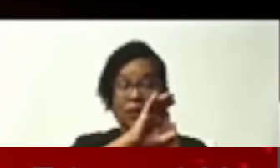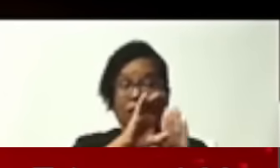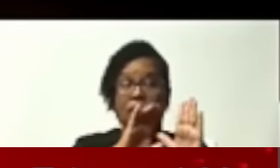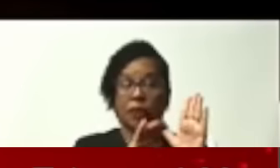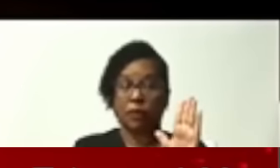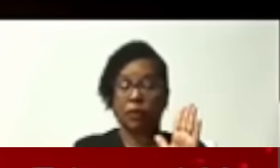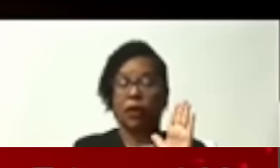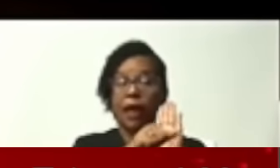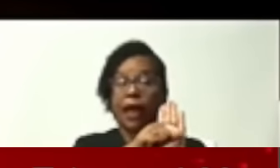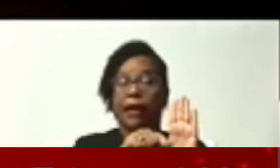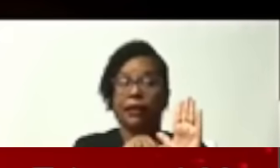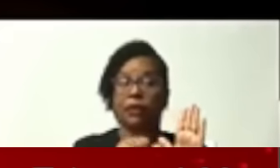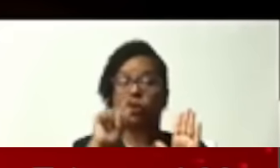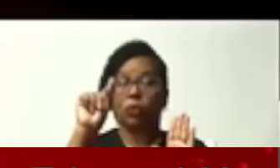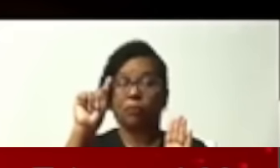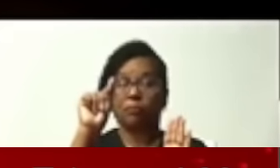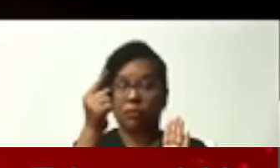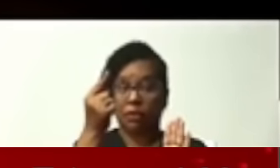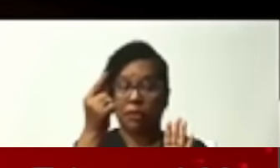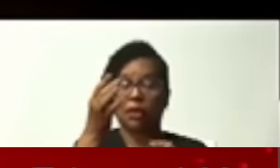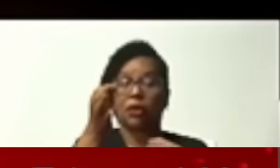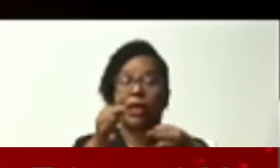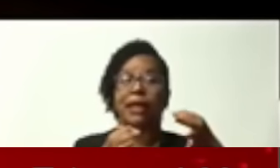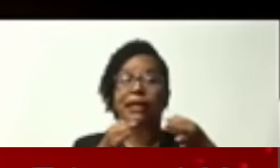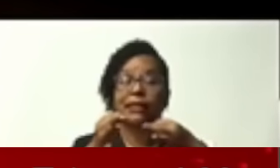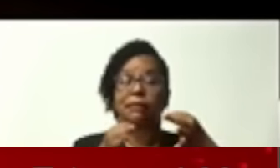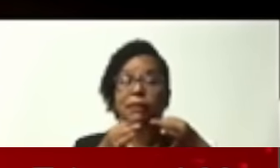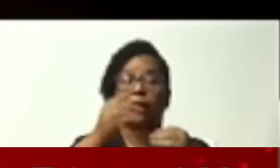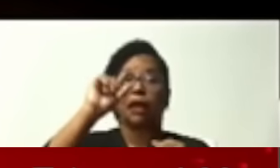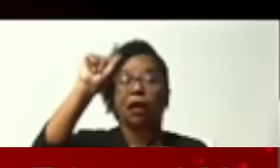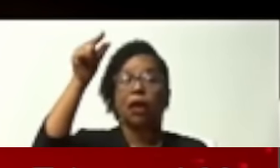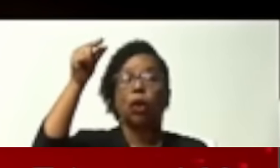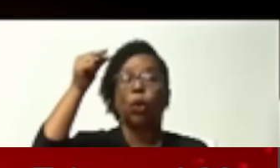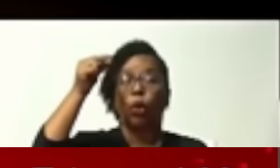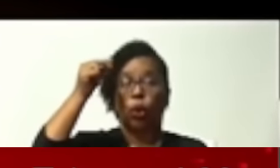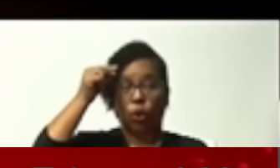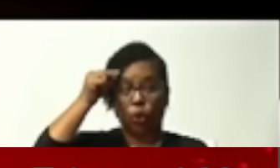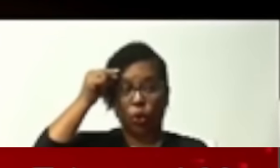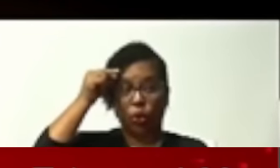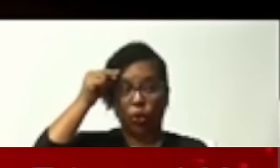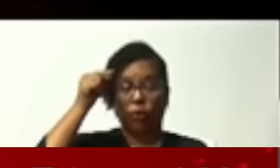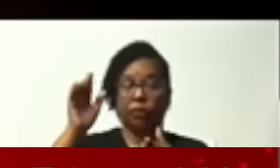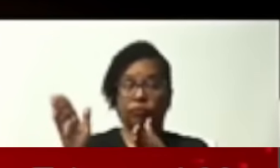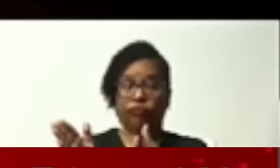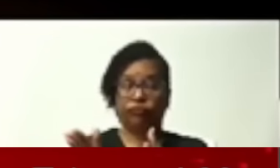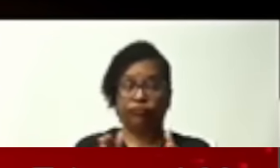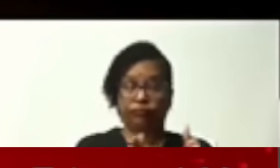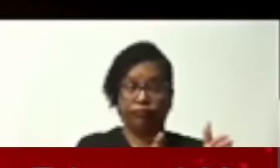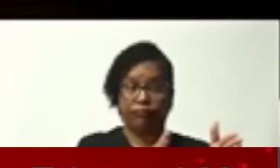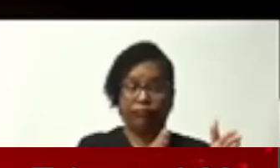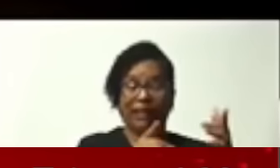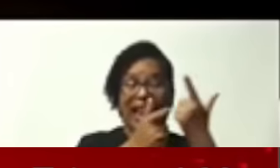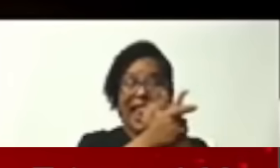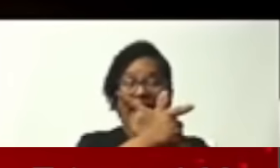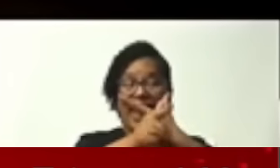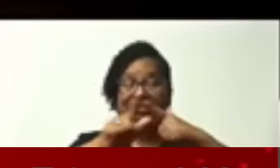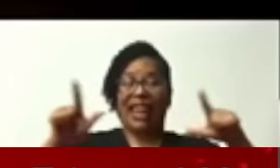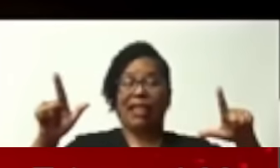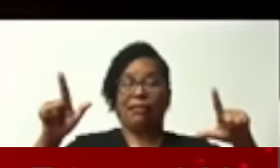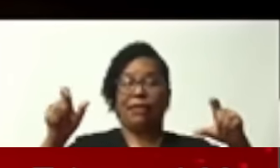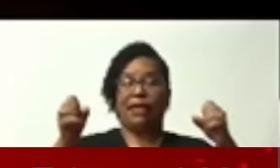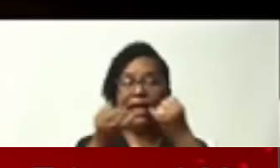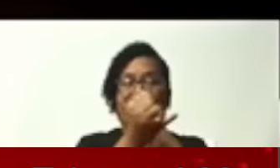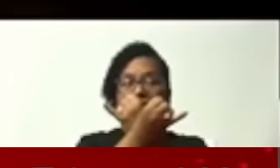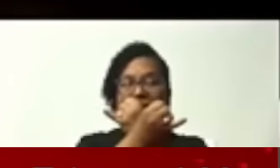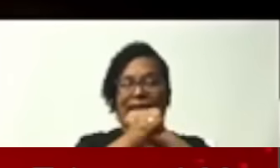de la organización del Estado. El pueblo dominicano constituye una nación organizada en Estado libre e independiente con el nombre